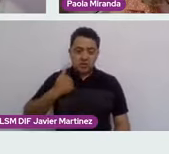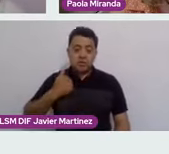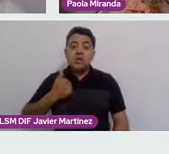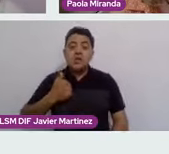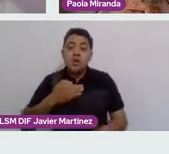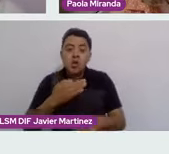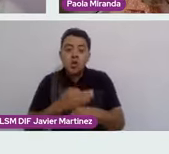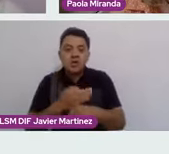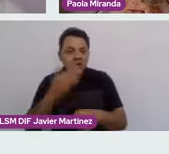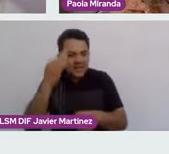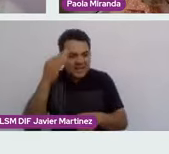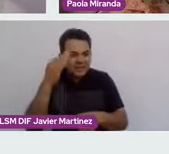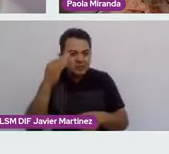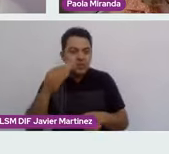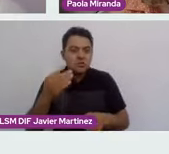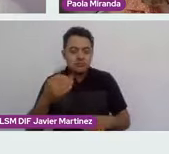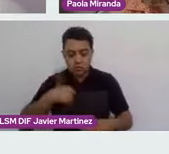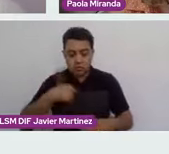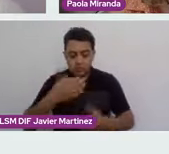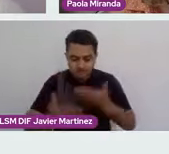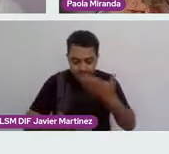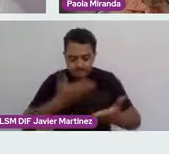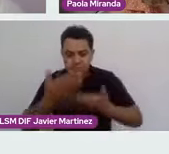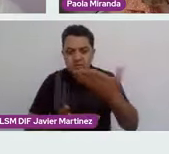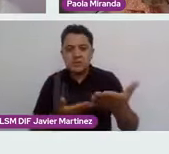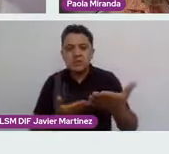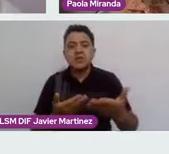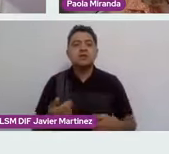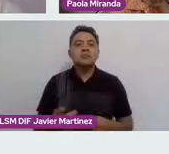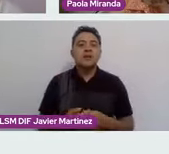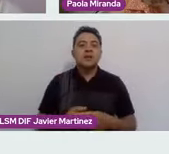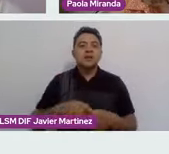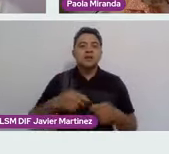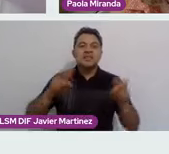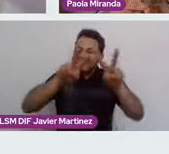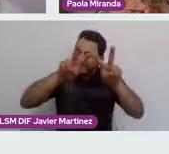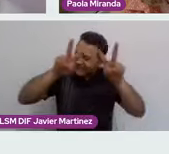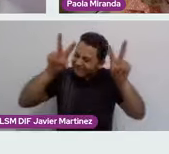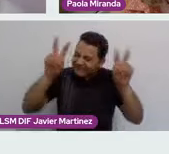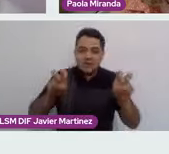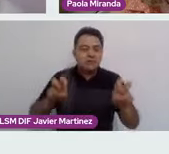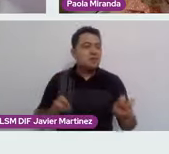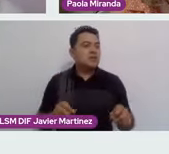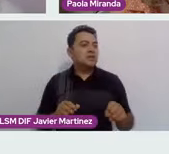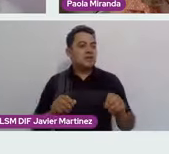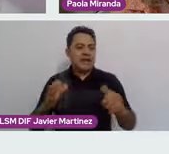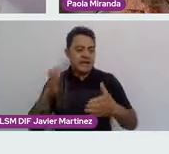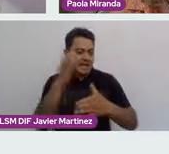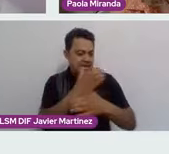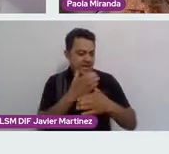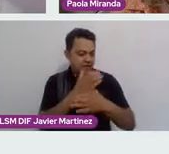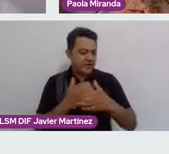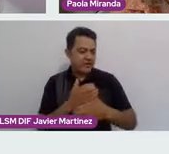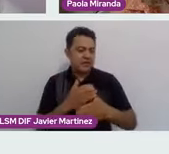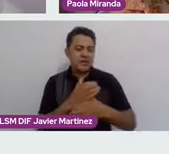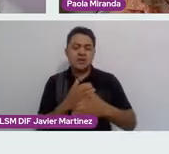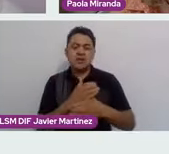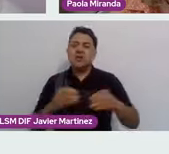de café lo amerita, el doctor lo amerita, pero también amerita que usted sea bienvenido como lo merece, mi querido doctor, aquí en Charlas de